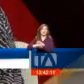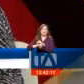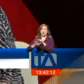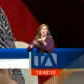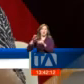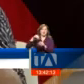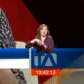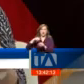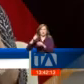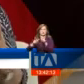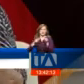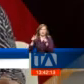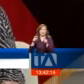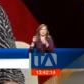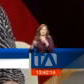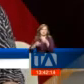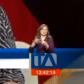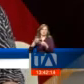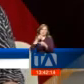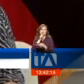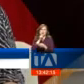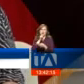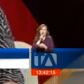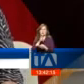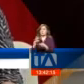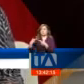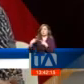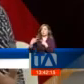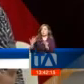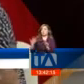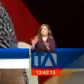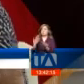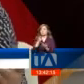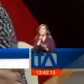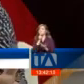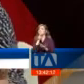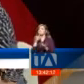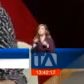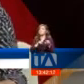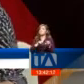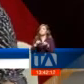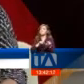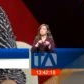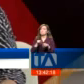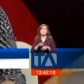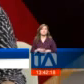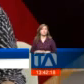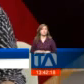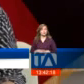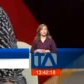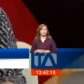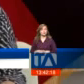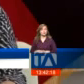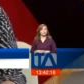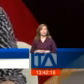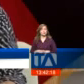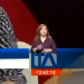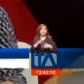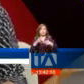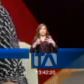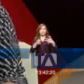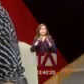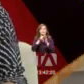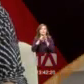queda responsable de las inversiones que se requieran en el tiempo y además de eso tiene que cumplir con lo que